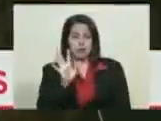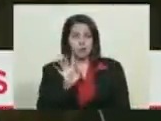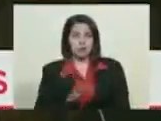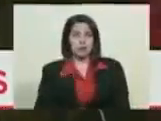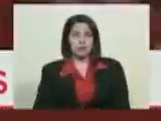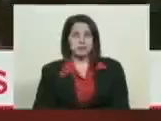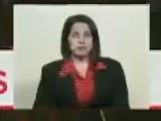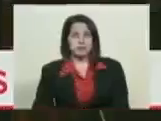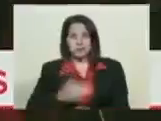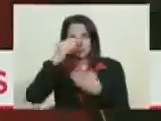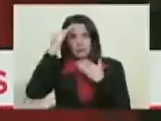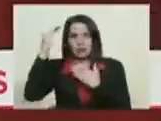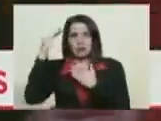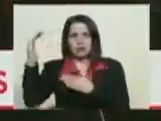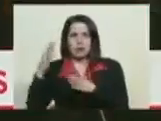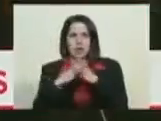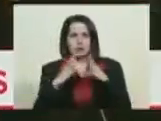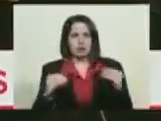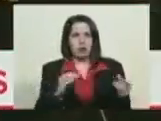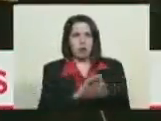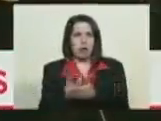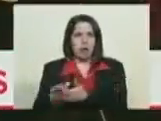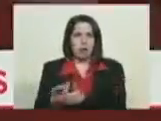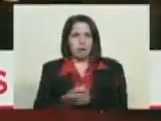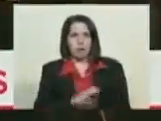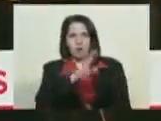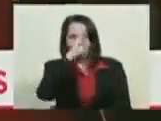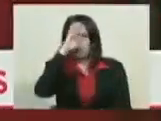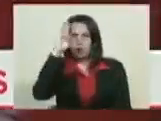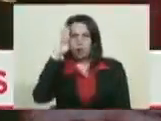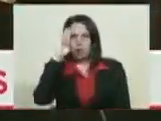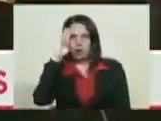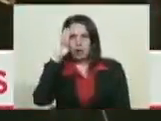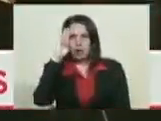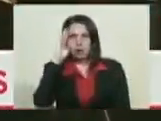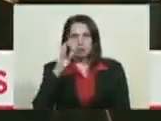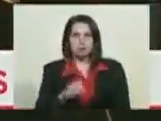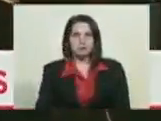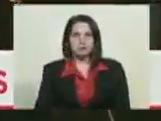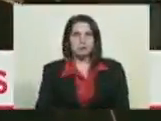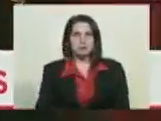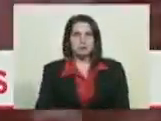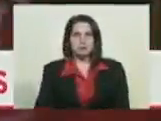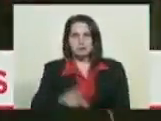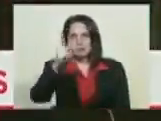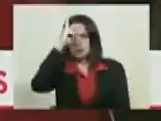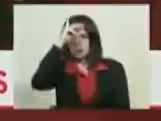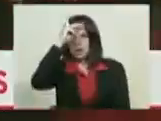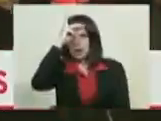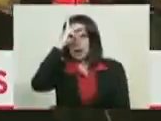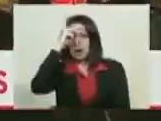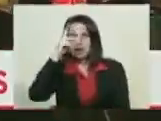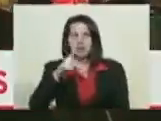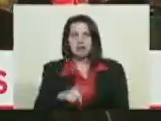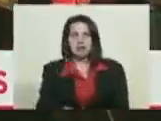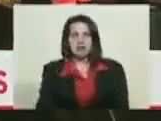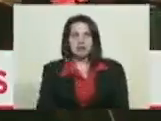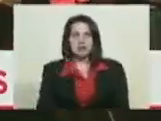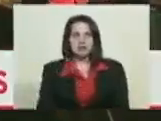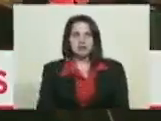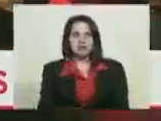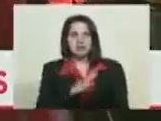Quiero saludar a todos los compañeros presentes, a Diosdado Cabello Rondón, a Taret El Aissami, a